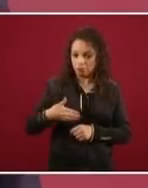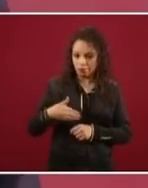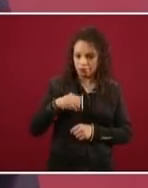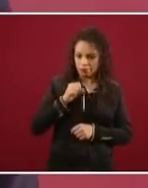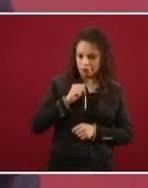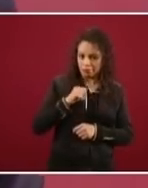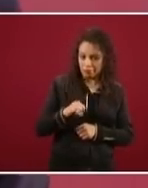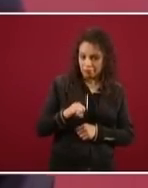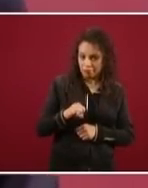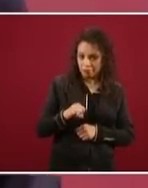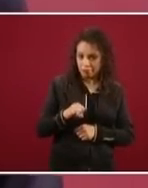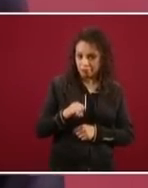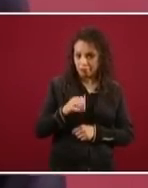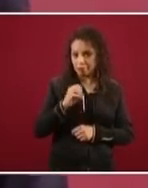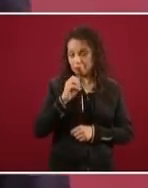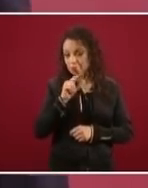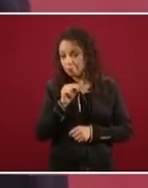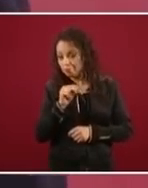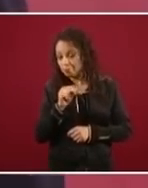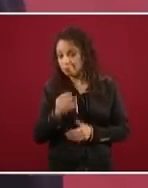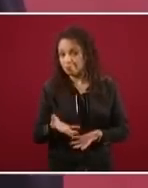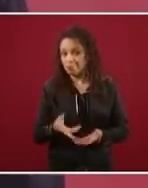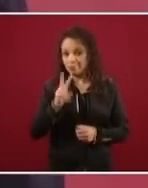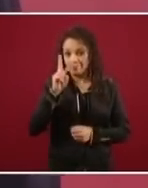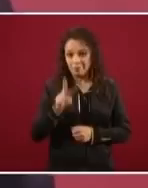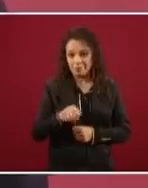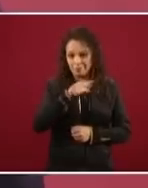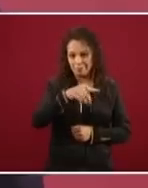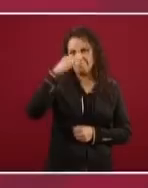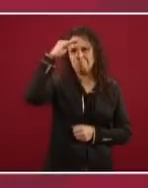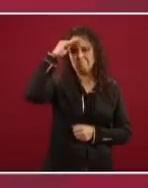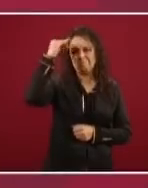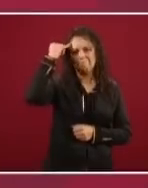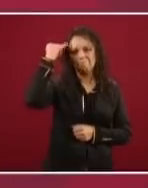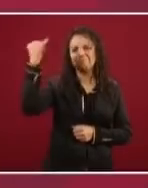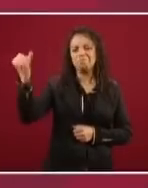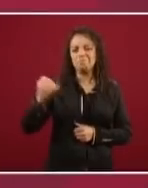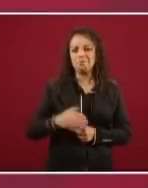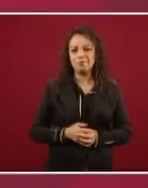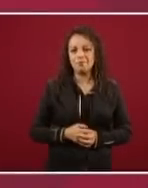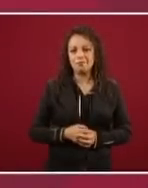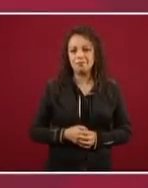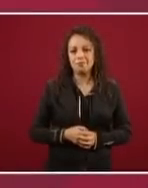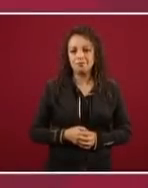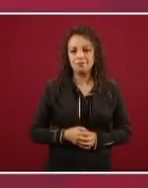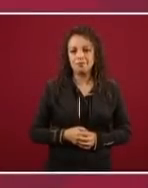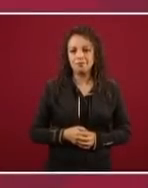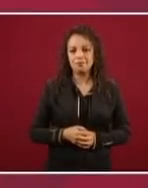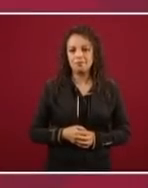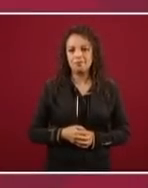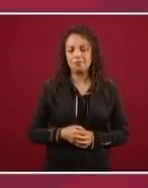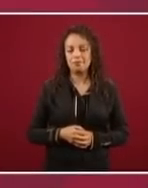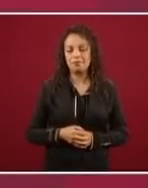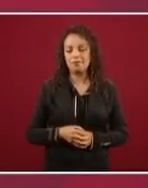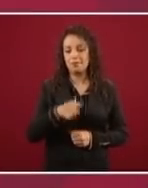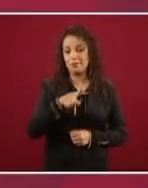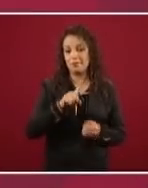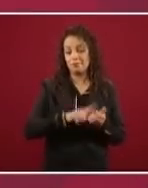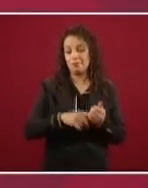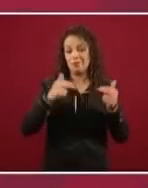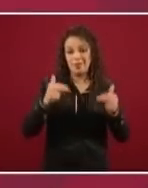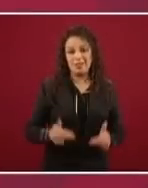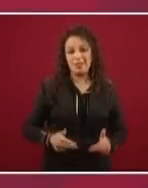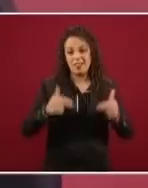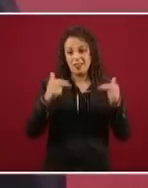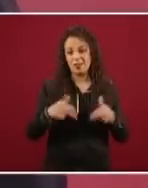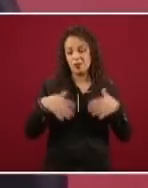imagínense un negocio como de la compra de las